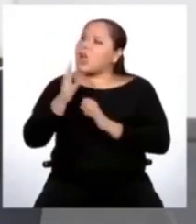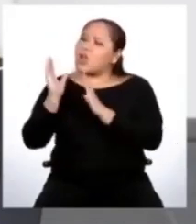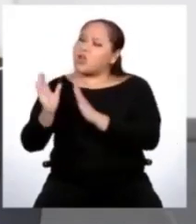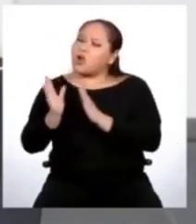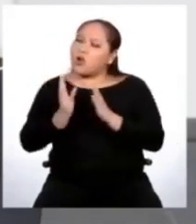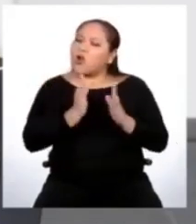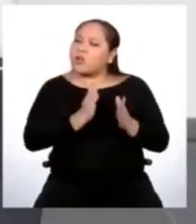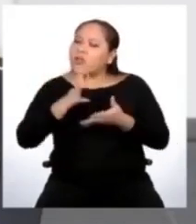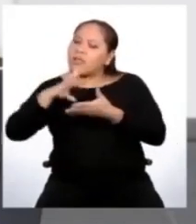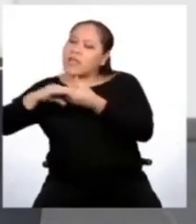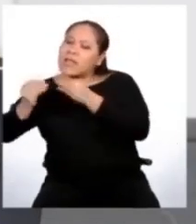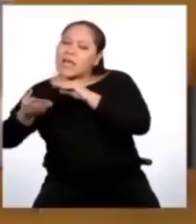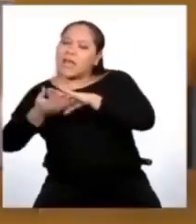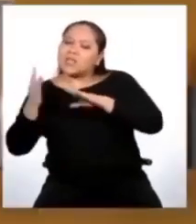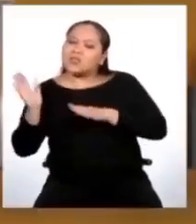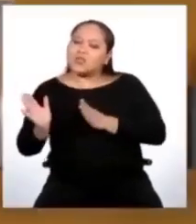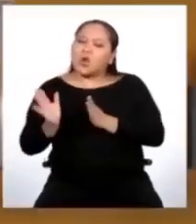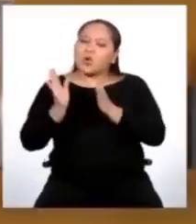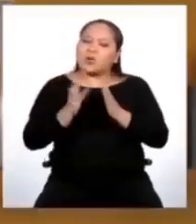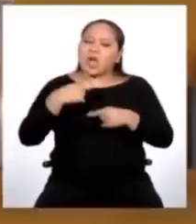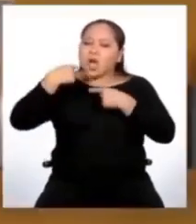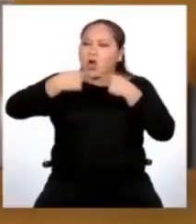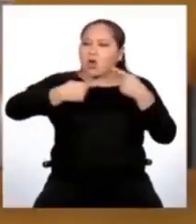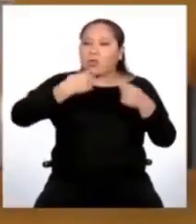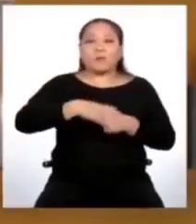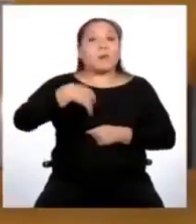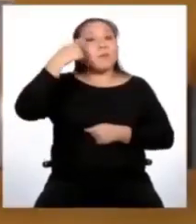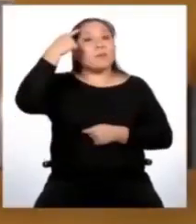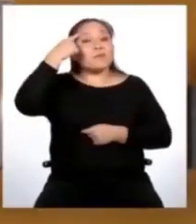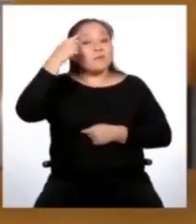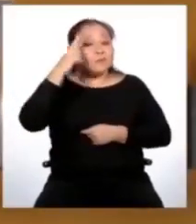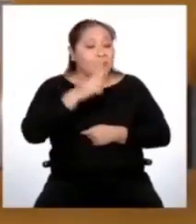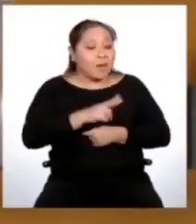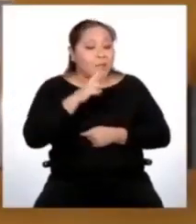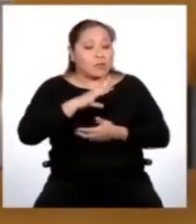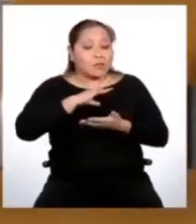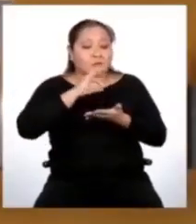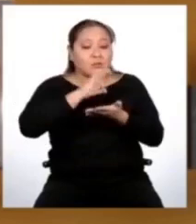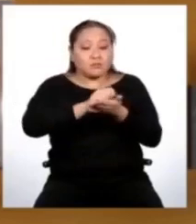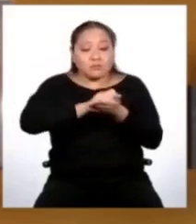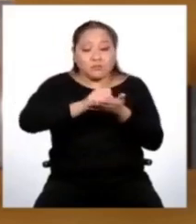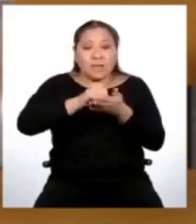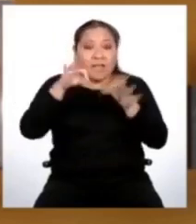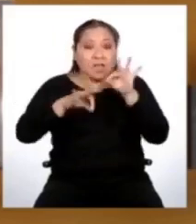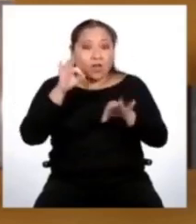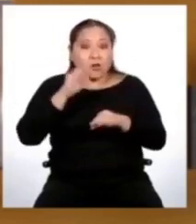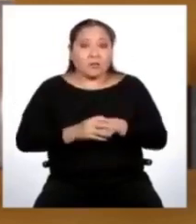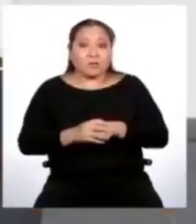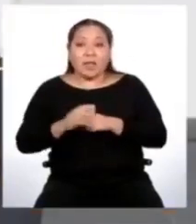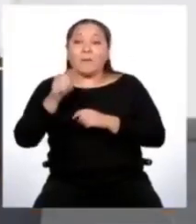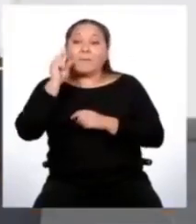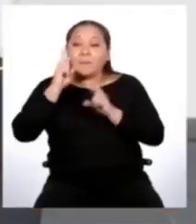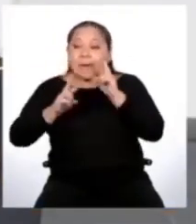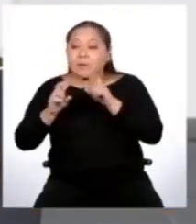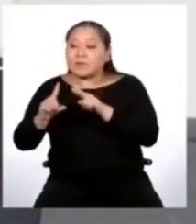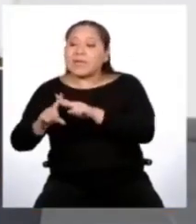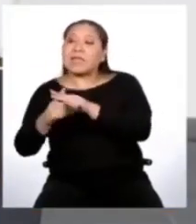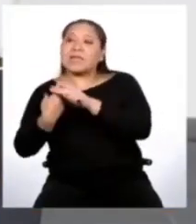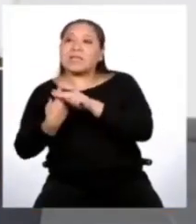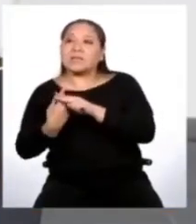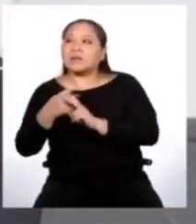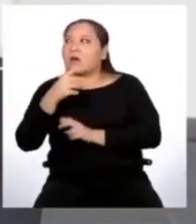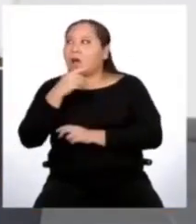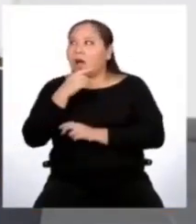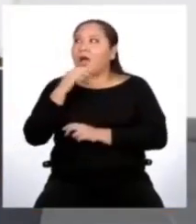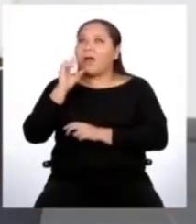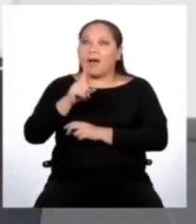los hechos que narramos? Revisemos el guión que trabajaste. Lo primero que tenemos es el inicio.